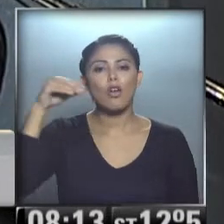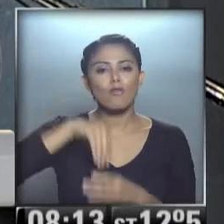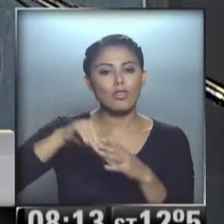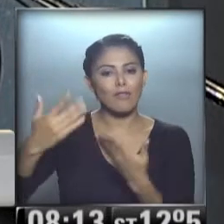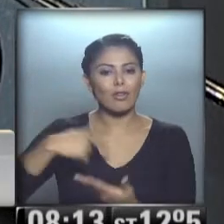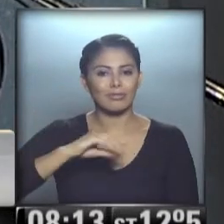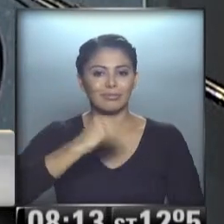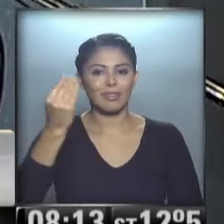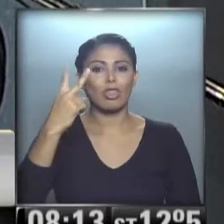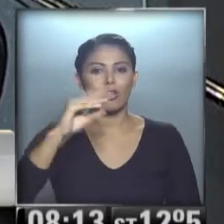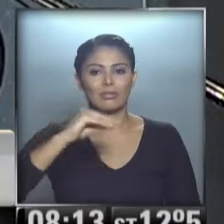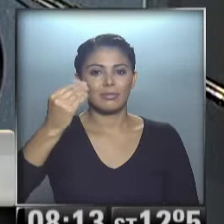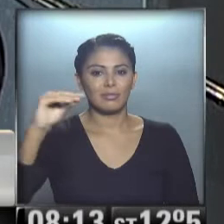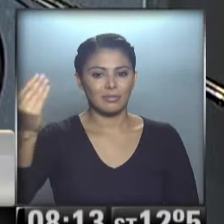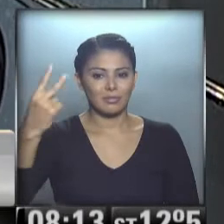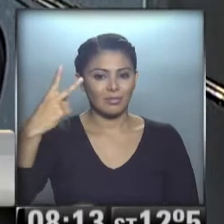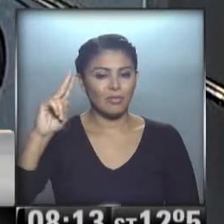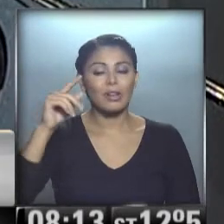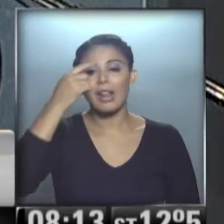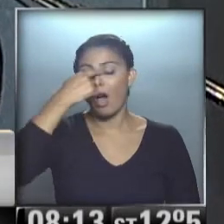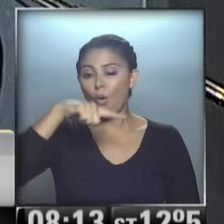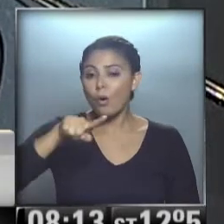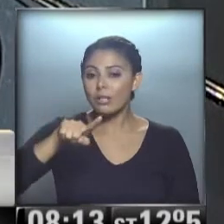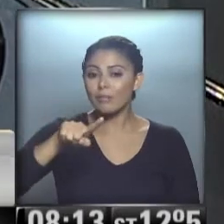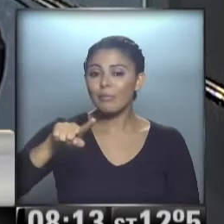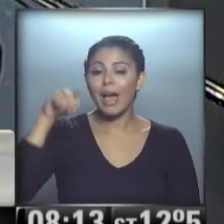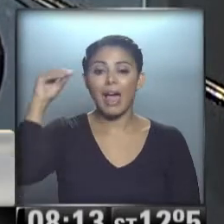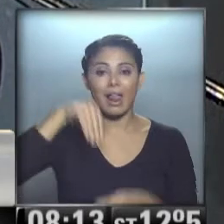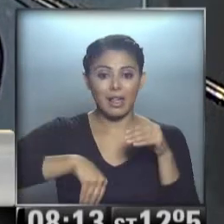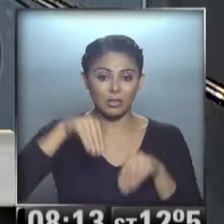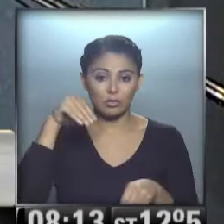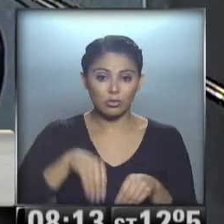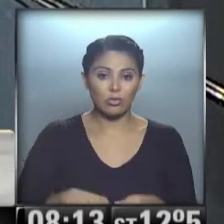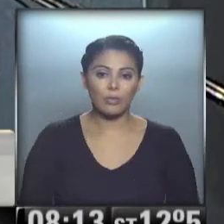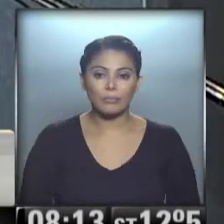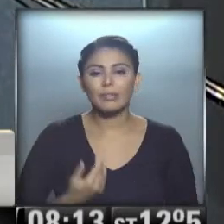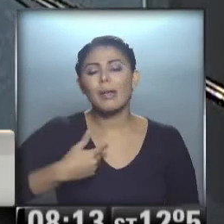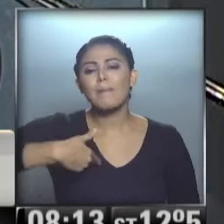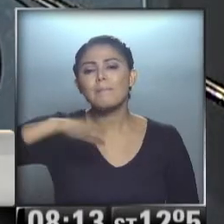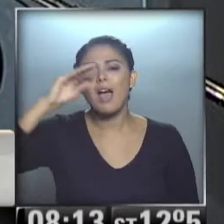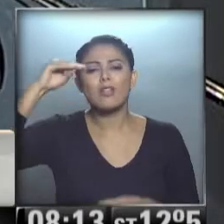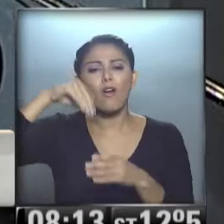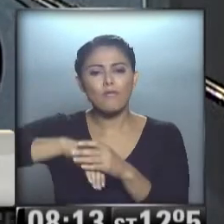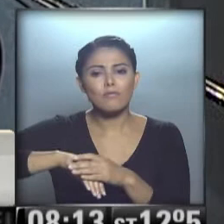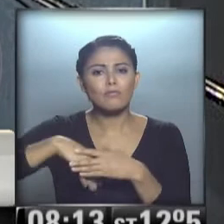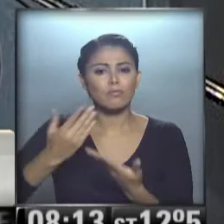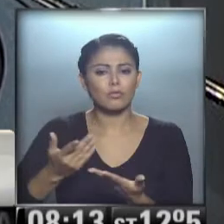Y en la última elección fui uno de los, o el que mayor cantidad de votos sacó en mi